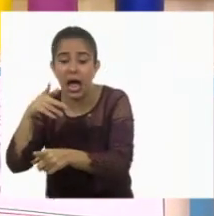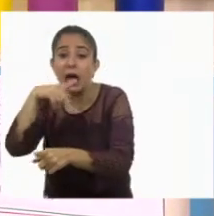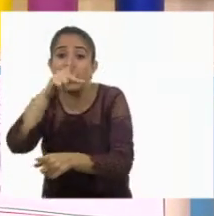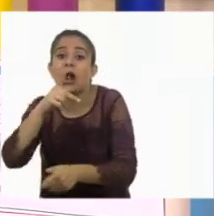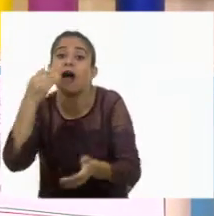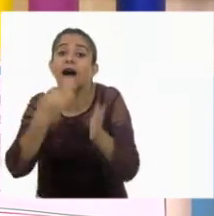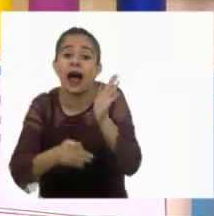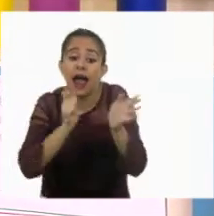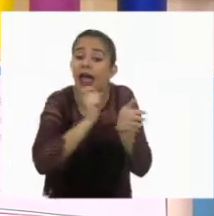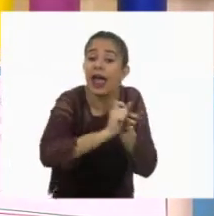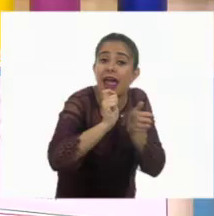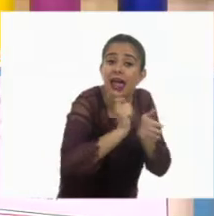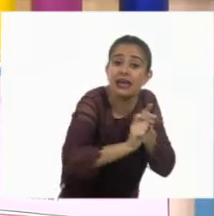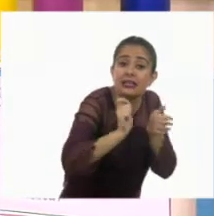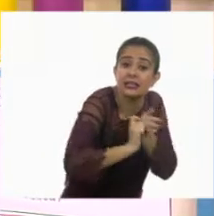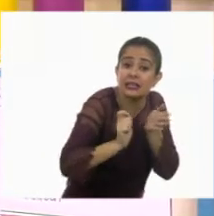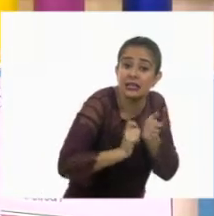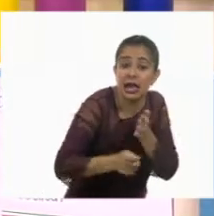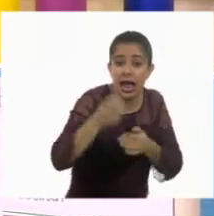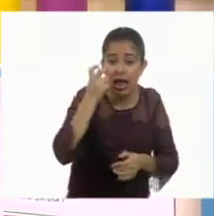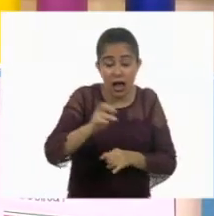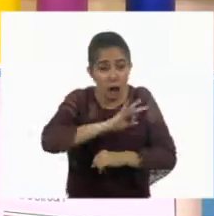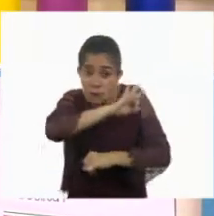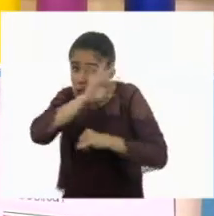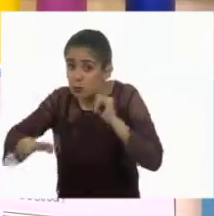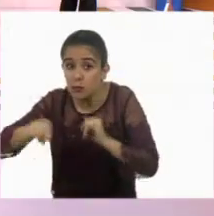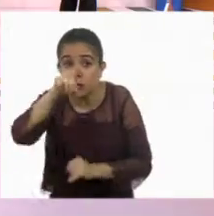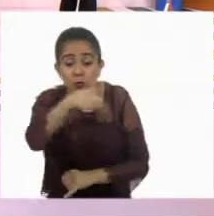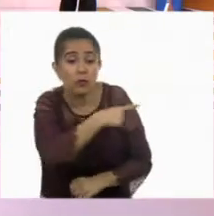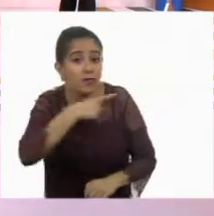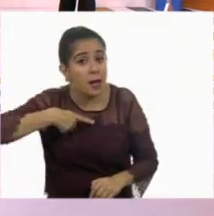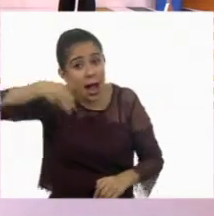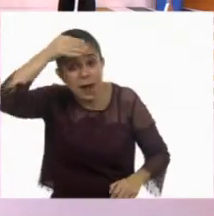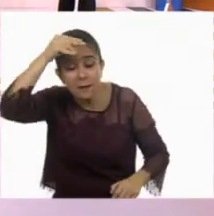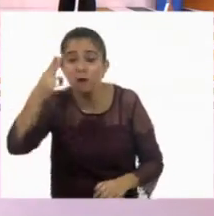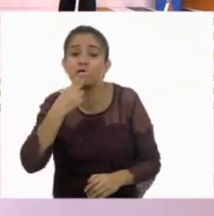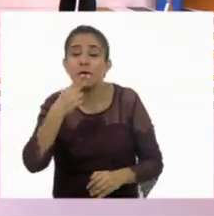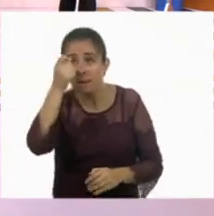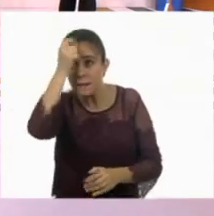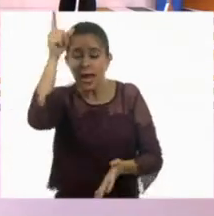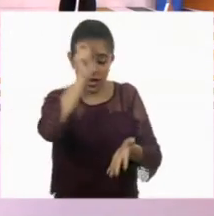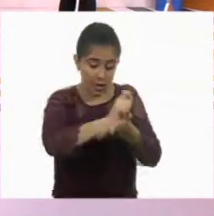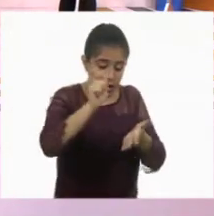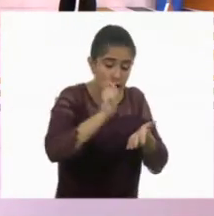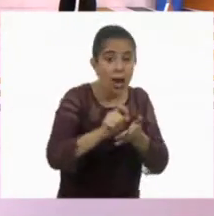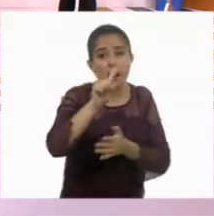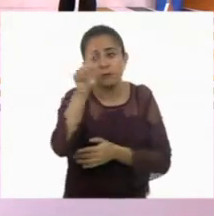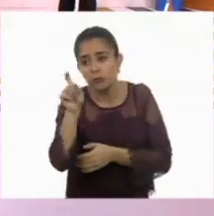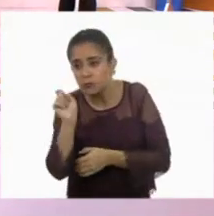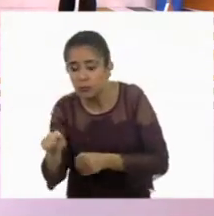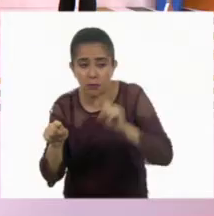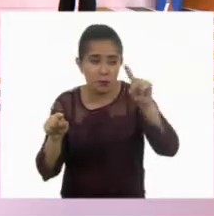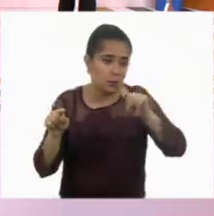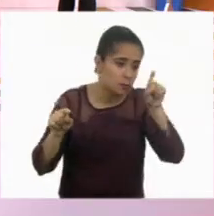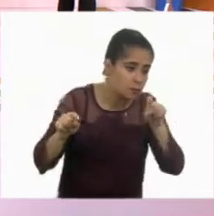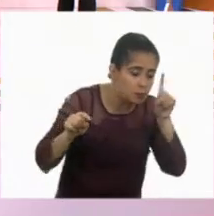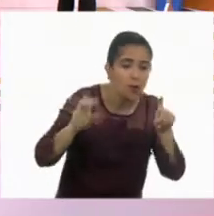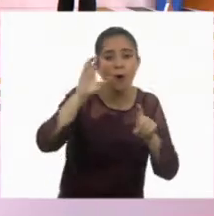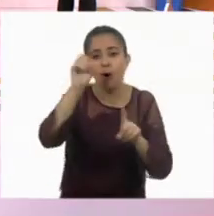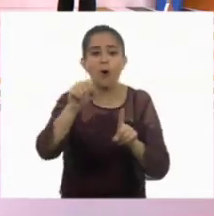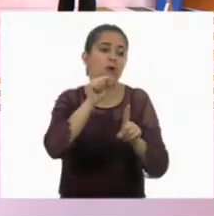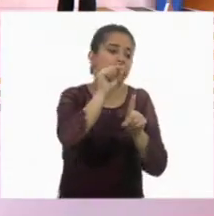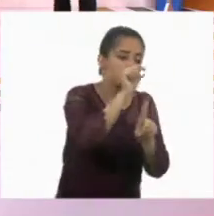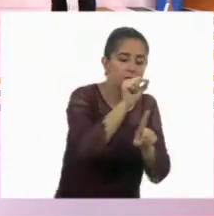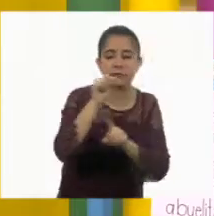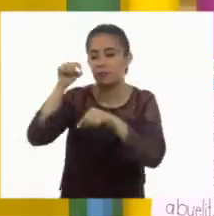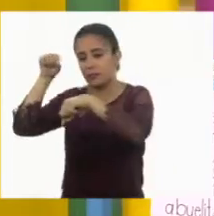lo que vamos a entregar al final de este proyecto. Vamos a continuar con el juego. Continuamos. ¿Sí? Cuidado, no te vayas a